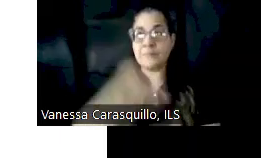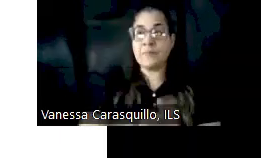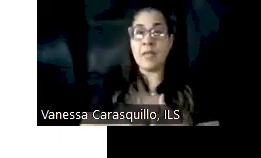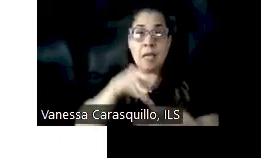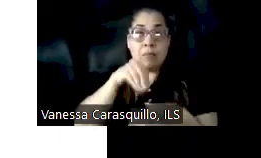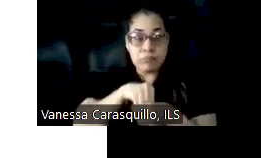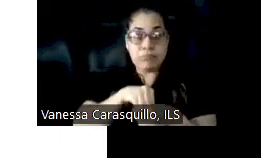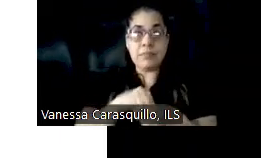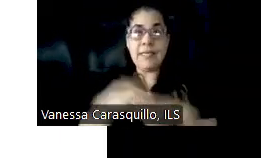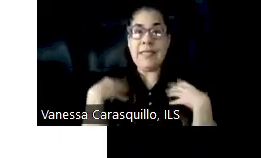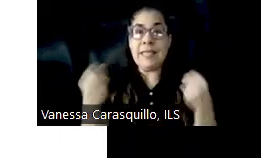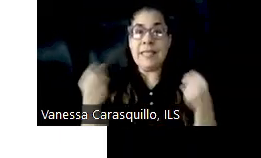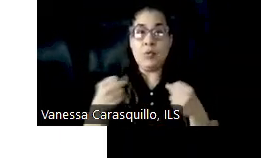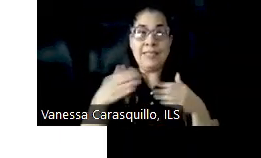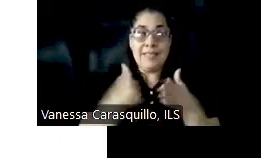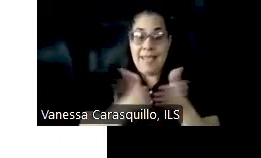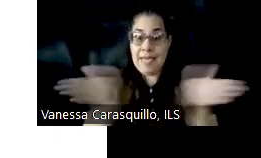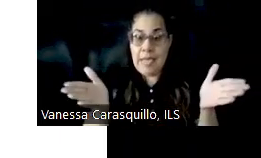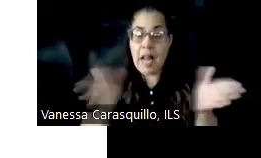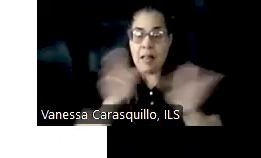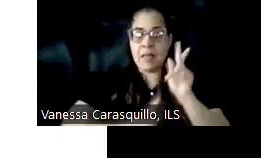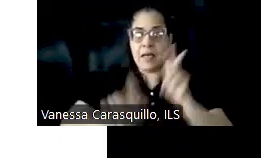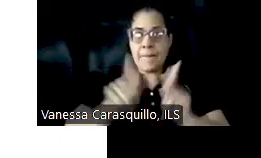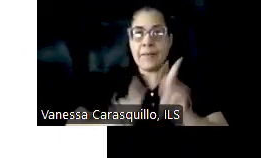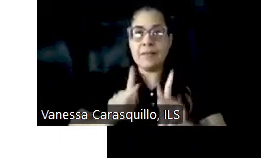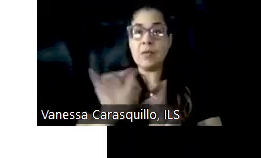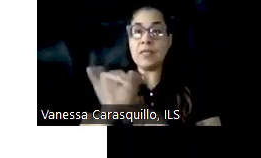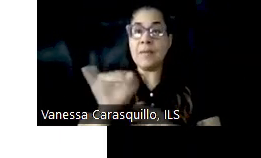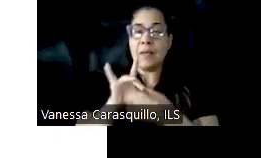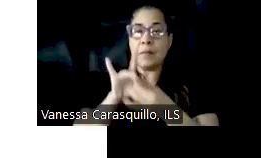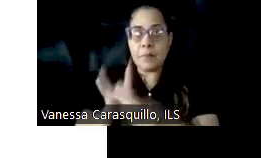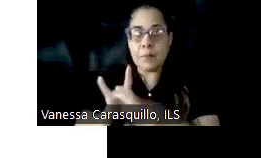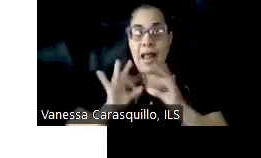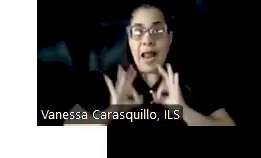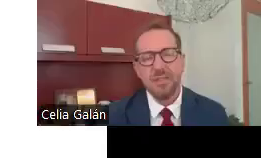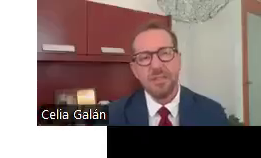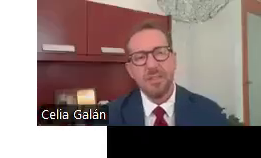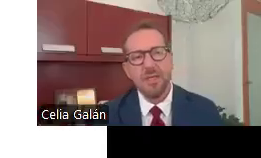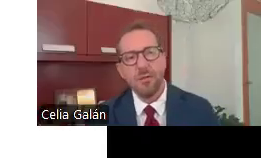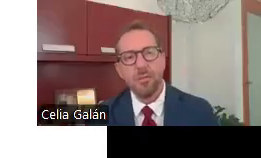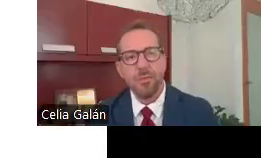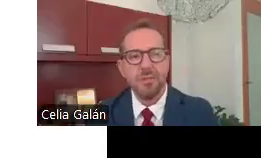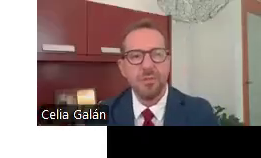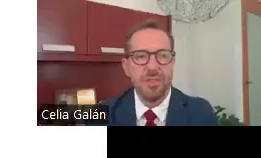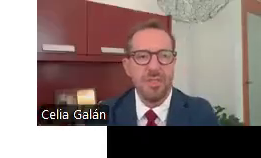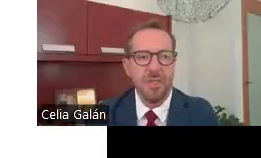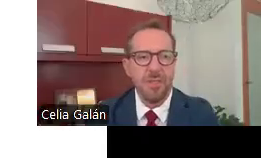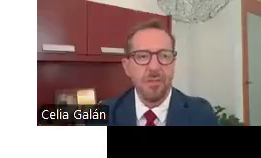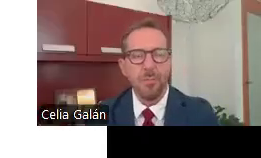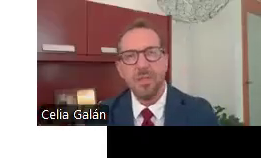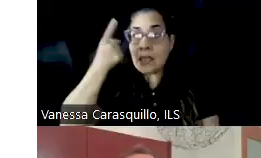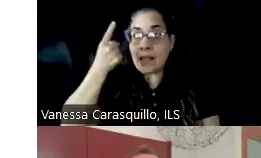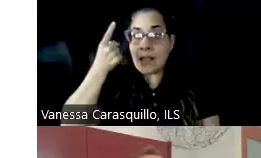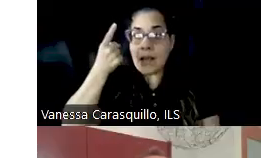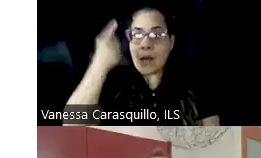humano y está altamente ligado a la salud física. Esto es importante entenderlo, puesto que